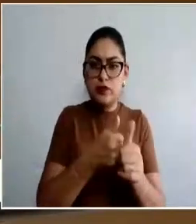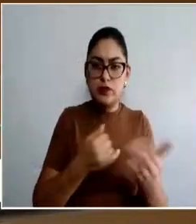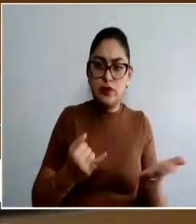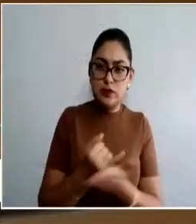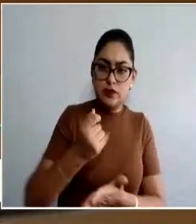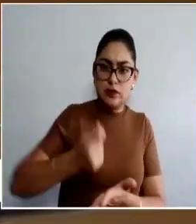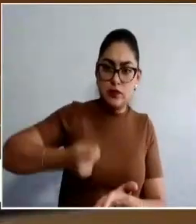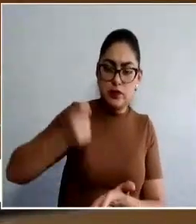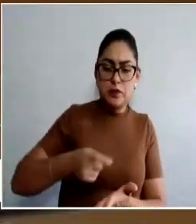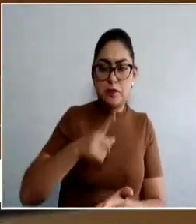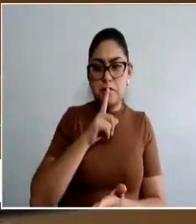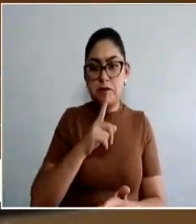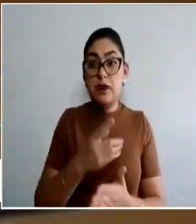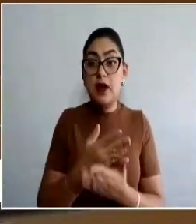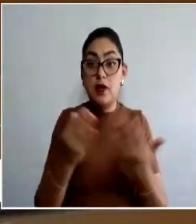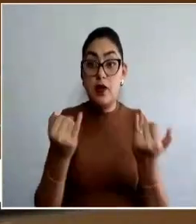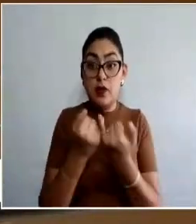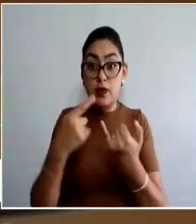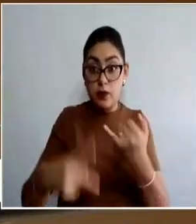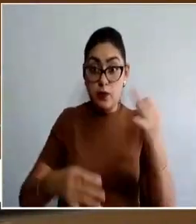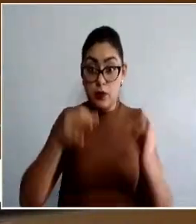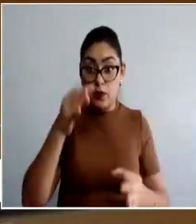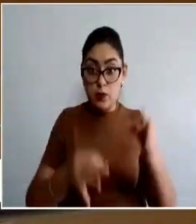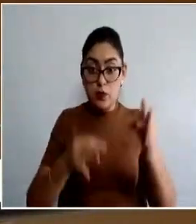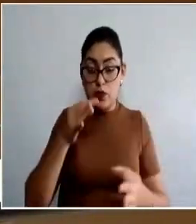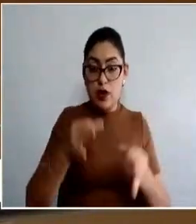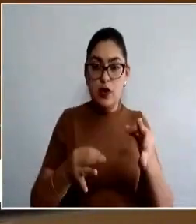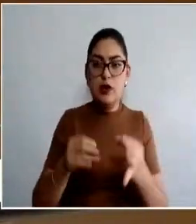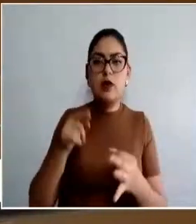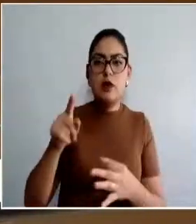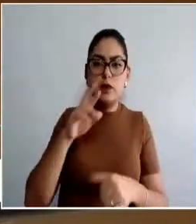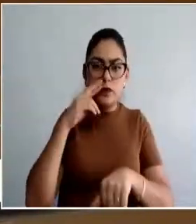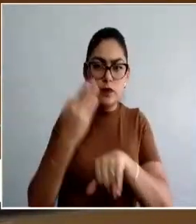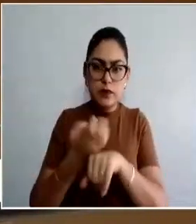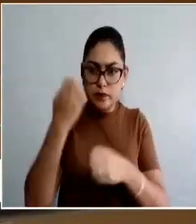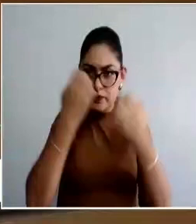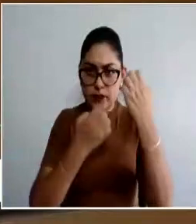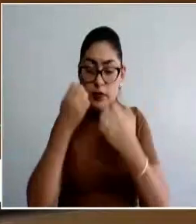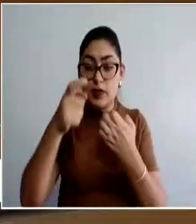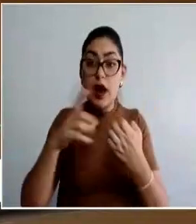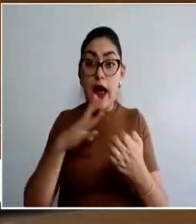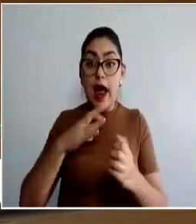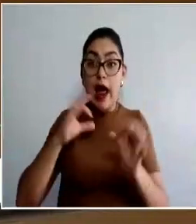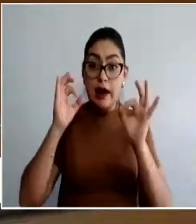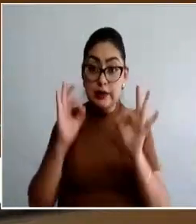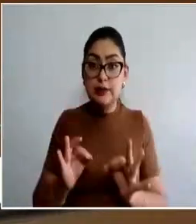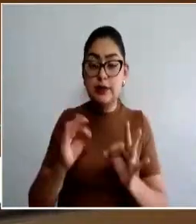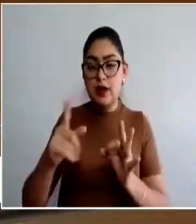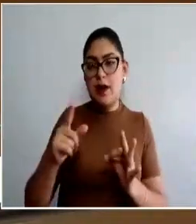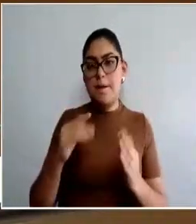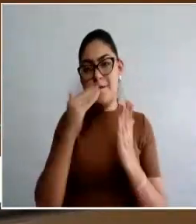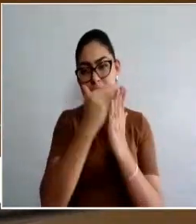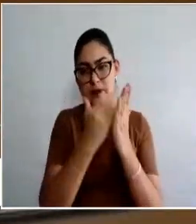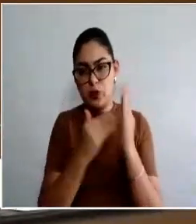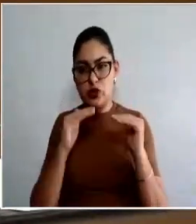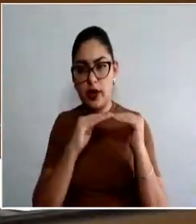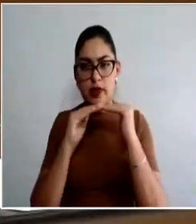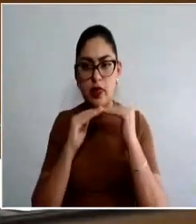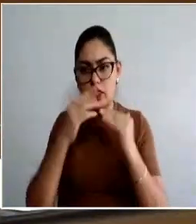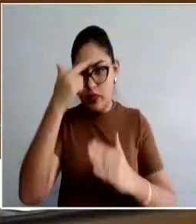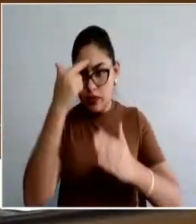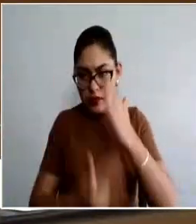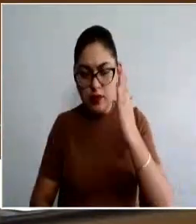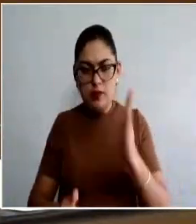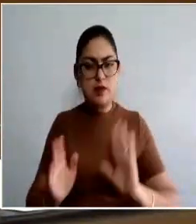Federal que la sustitución de una candidatura No entraña necesariamente una vulneración a los principios de equidad y certeza como lo alega la parte aora